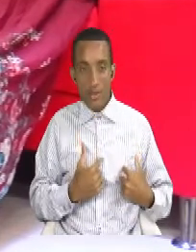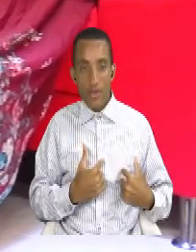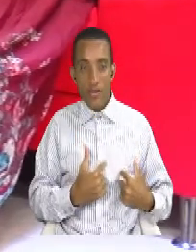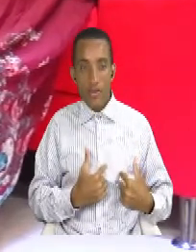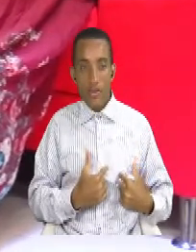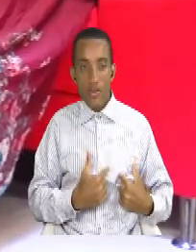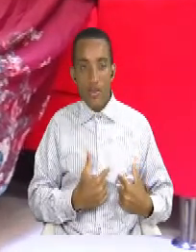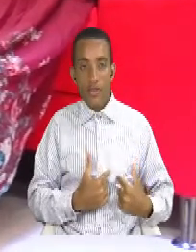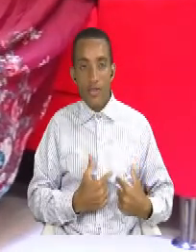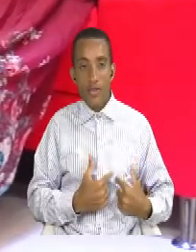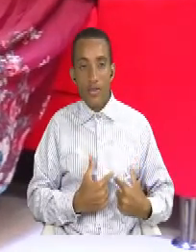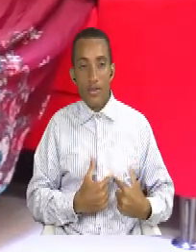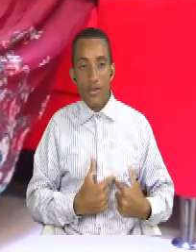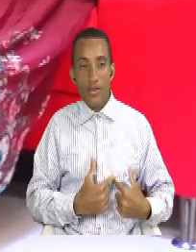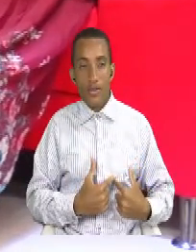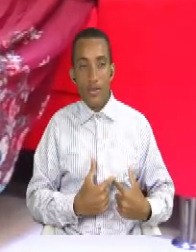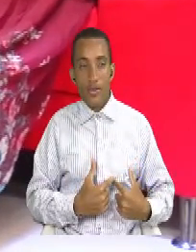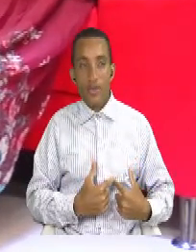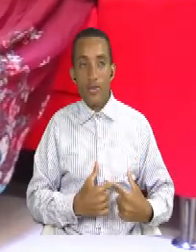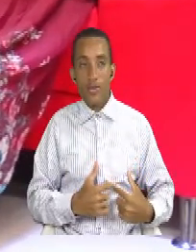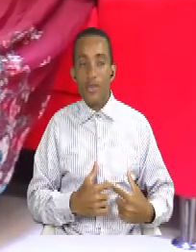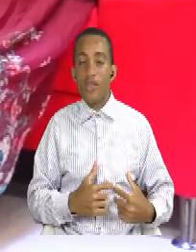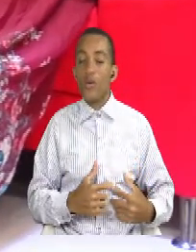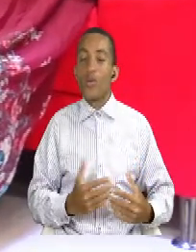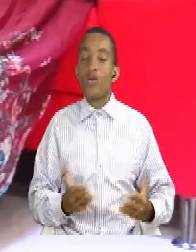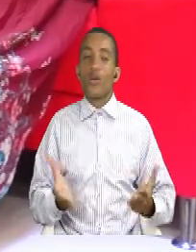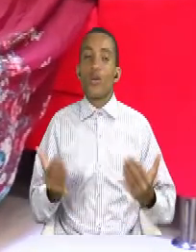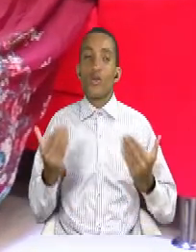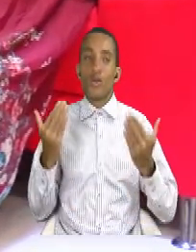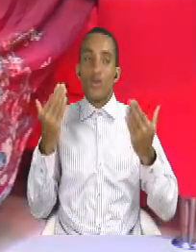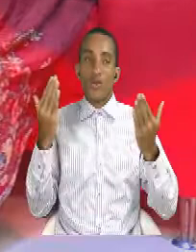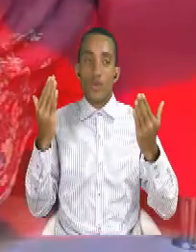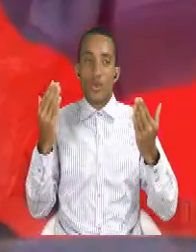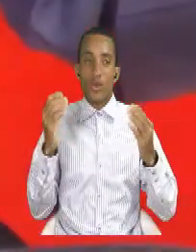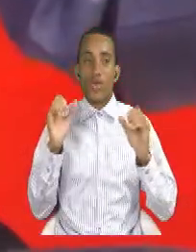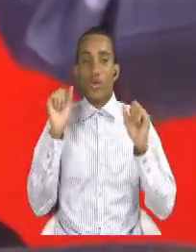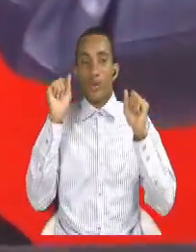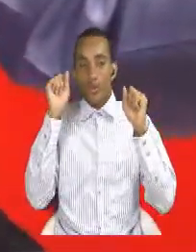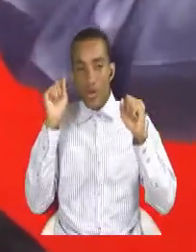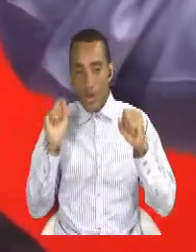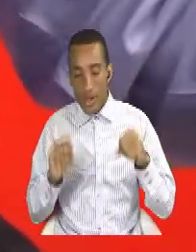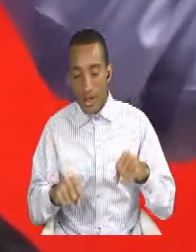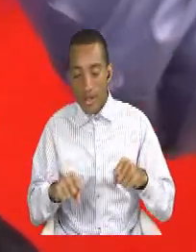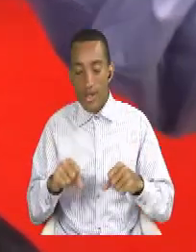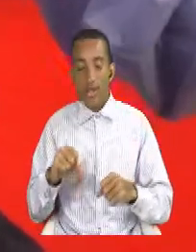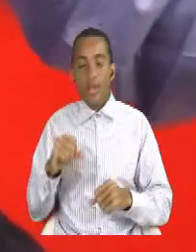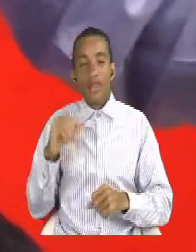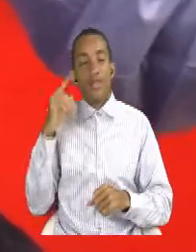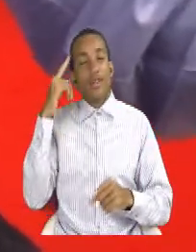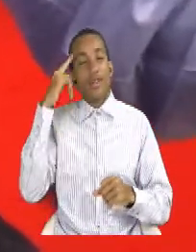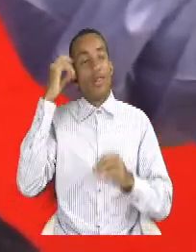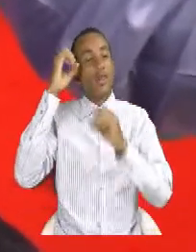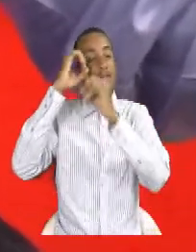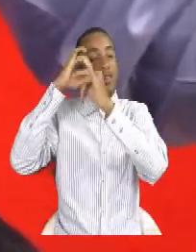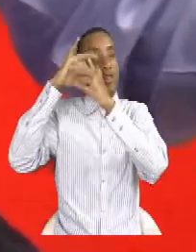corazón. Vale más poder soñar que